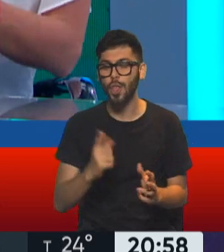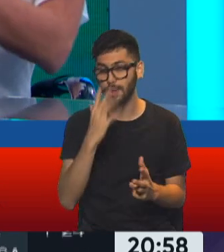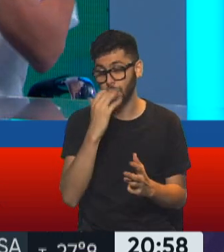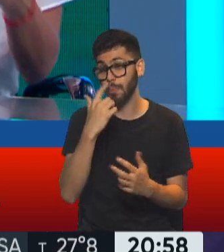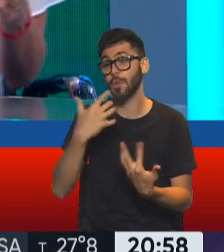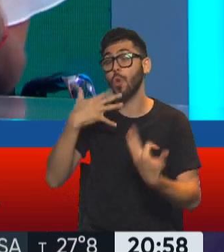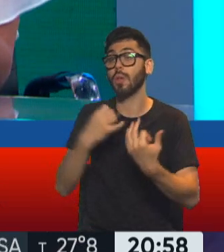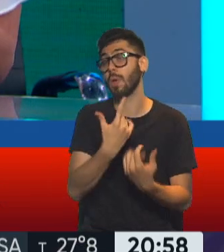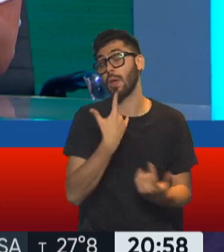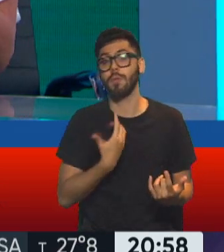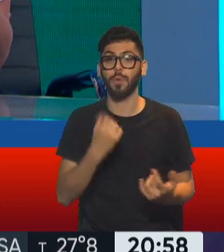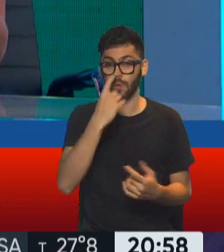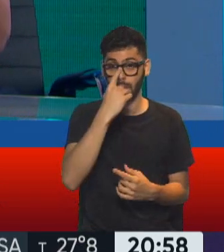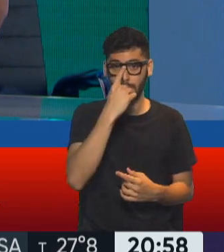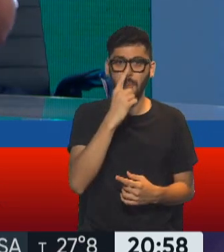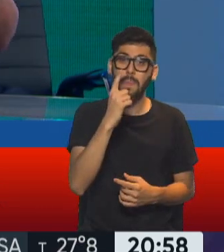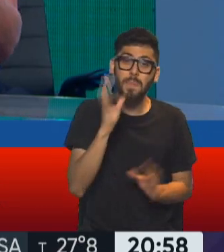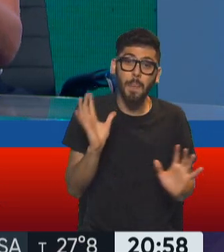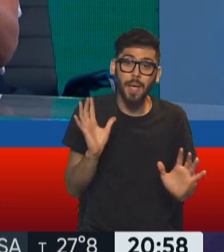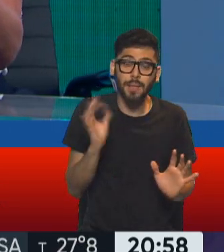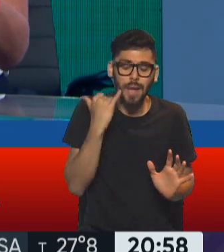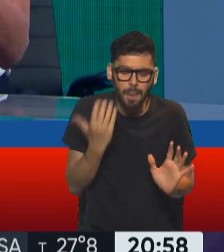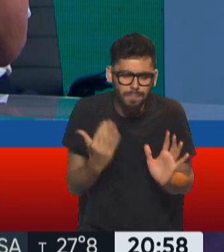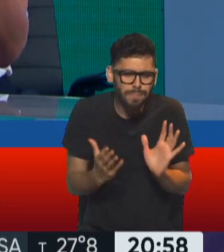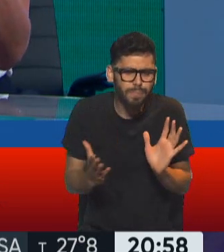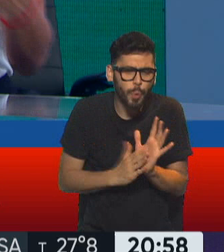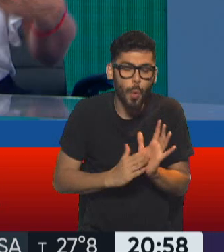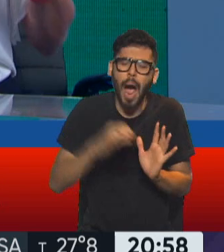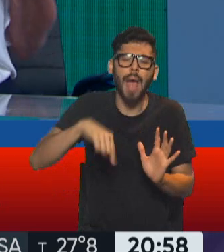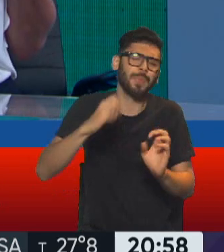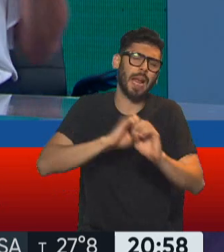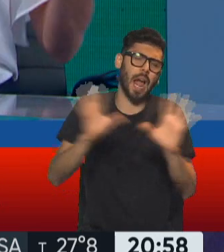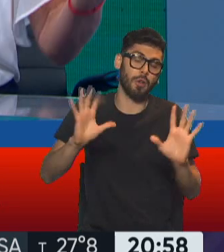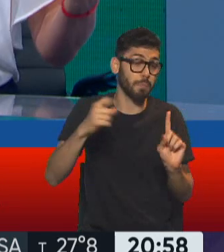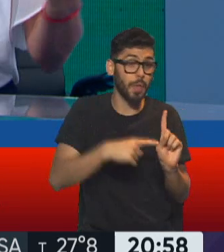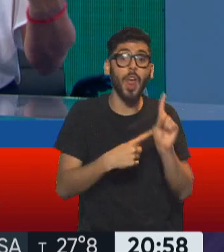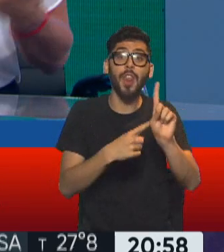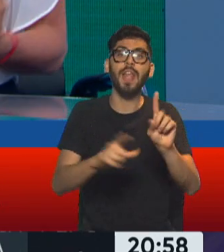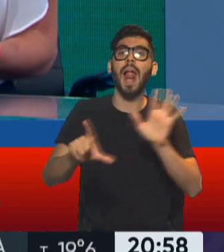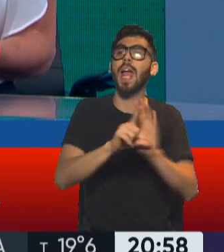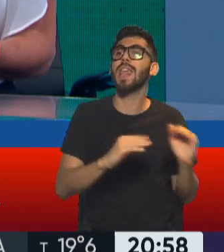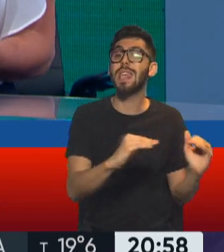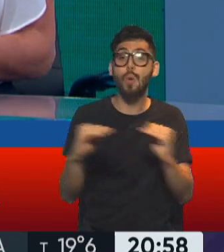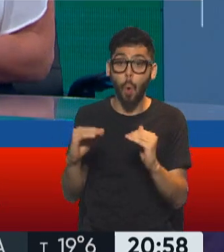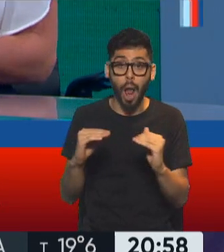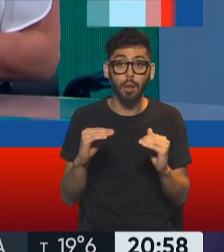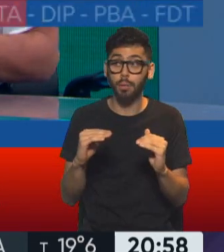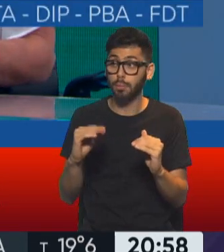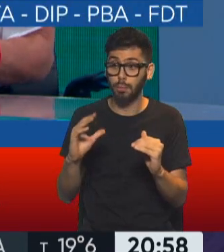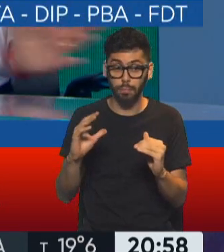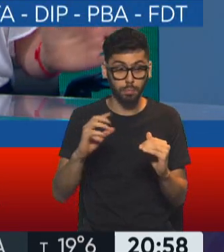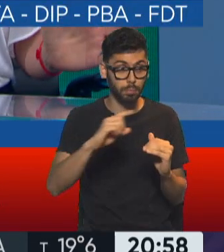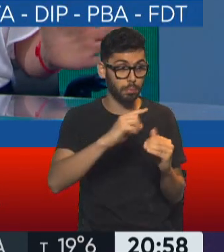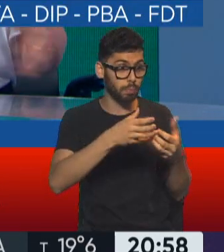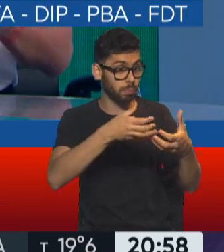en la justicia, pero digo, me parece que ya quedó demostrado y ayer fue quizás lo más visible. El propio candidato diciendo igualdad ante la ley, pero su jefe político diciendo,